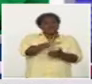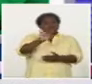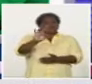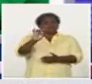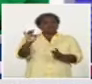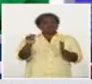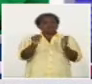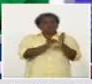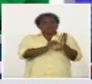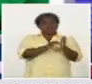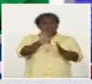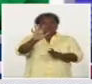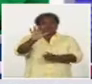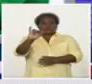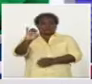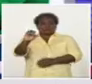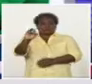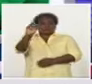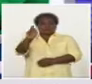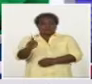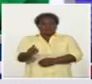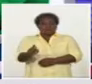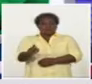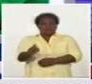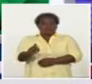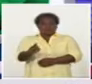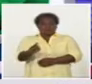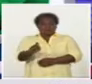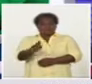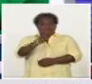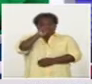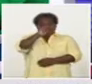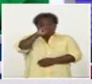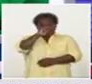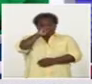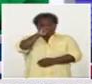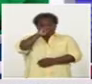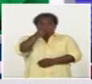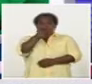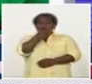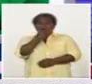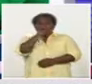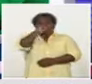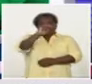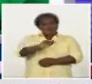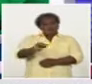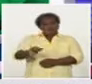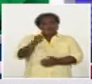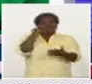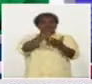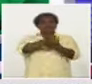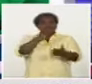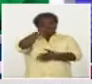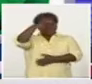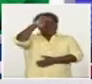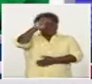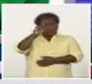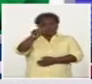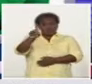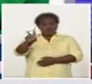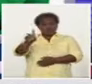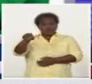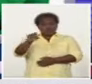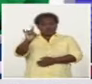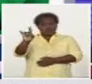15.560 pacientes en edades pediátricas que se han confirmado en nuestro país. El